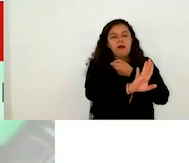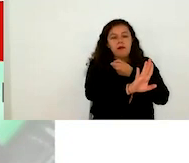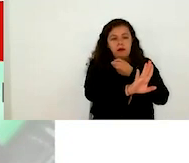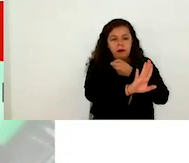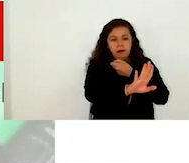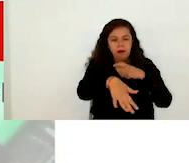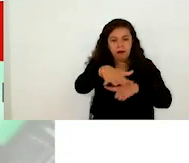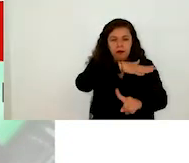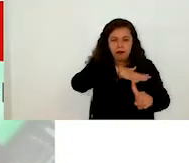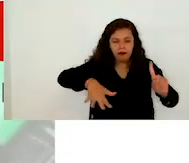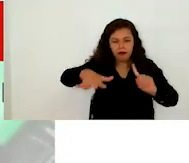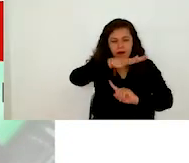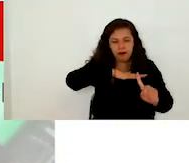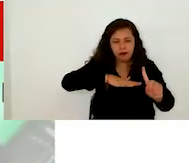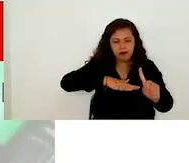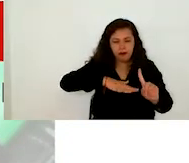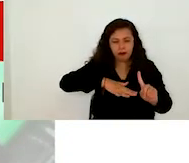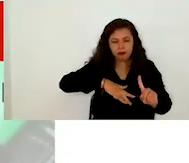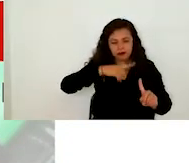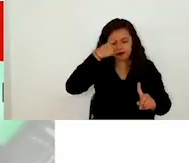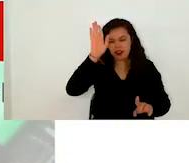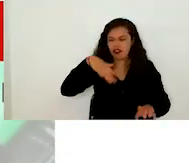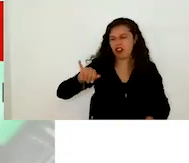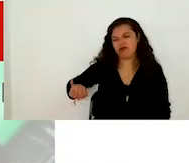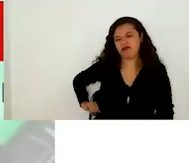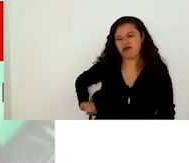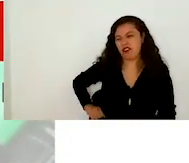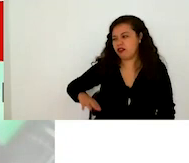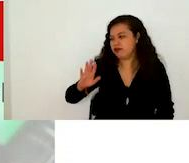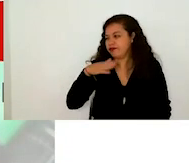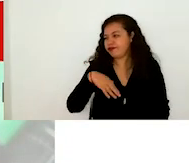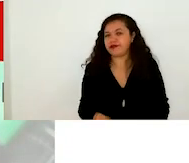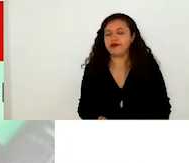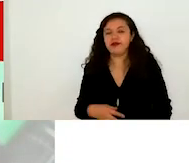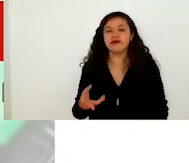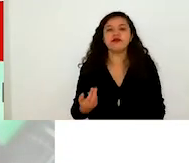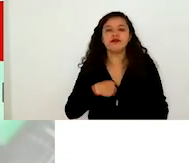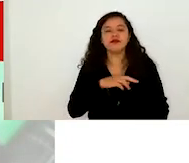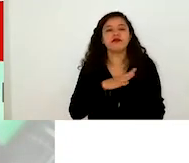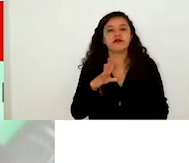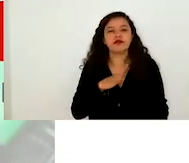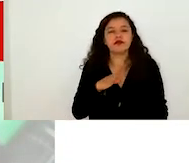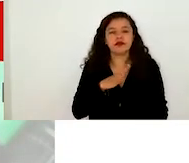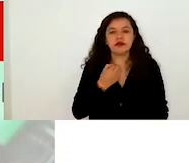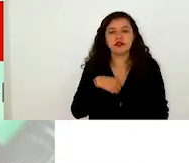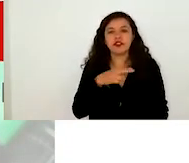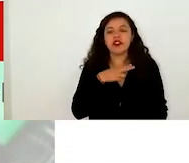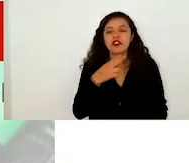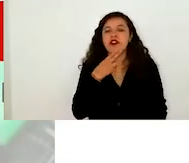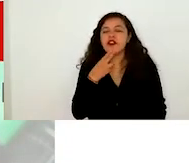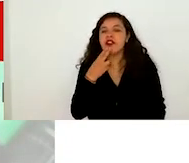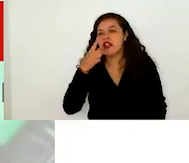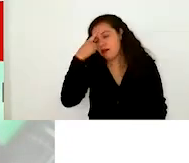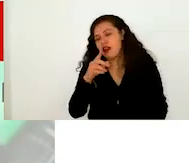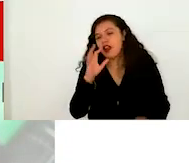situaciones que les dicen a los dos que no me interesa muchas veces los dos nosotros nos vamos vamos a utilizar en cierta forma